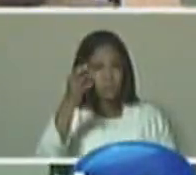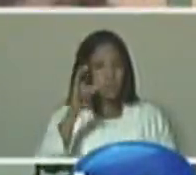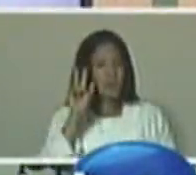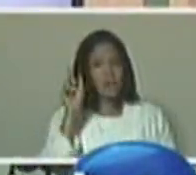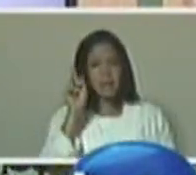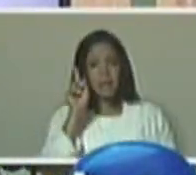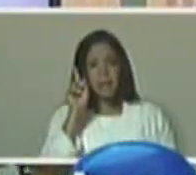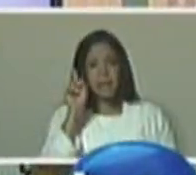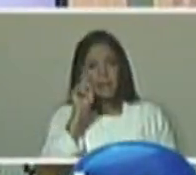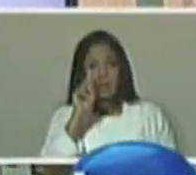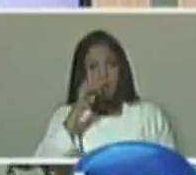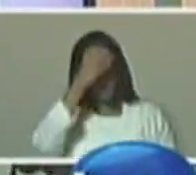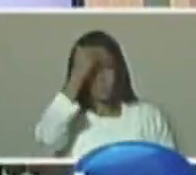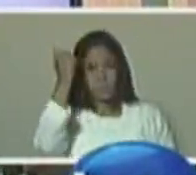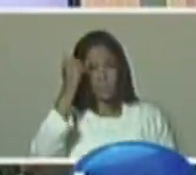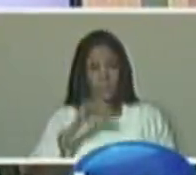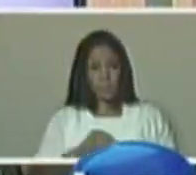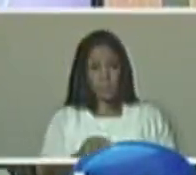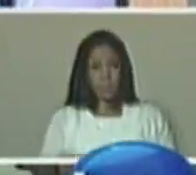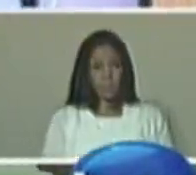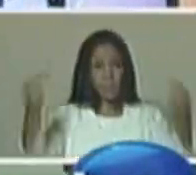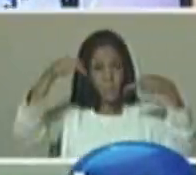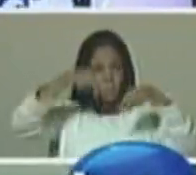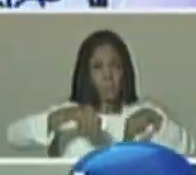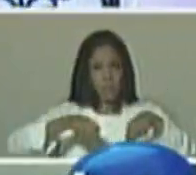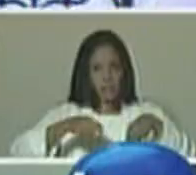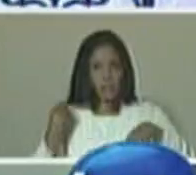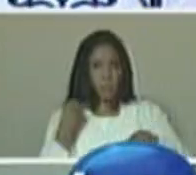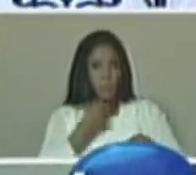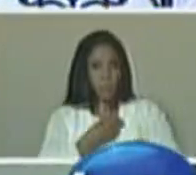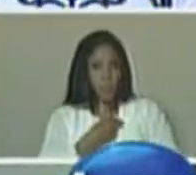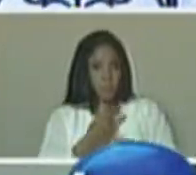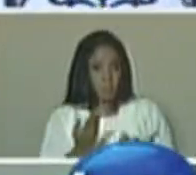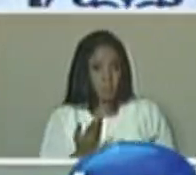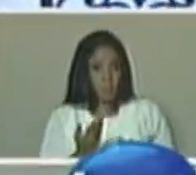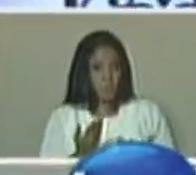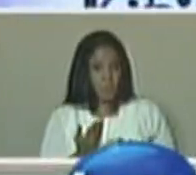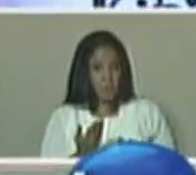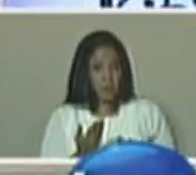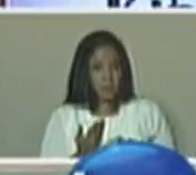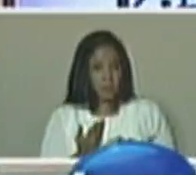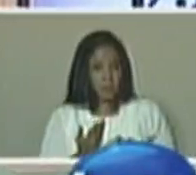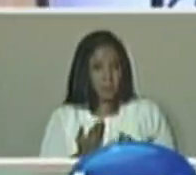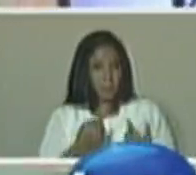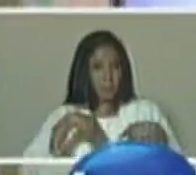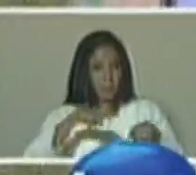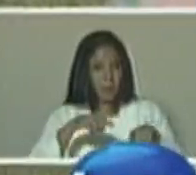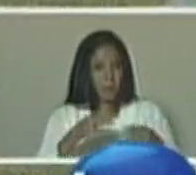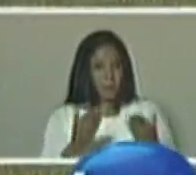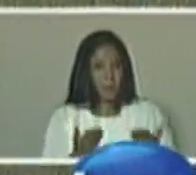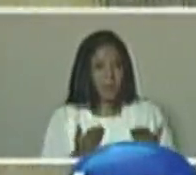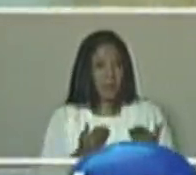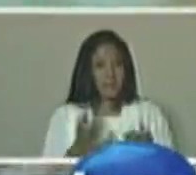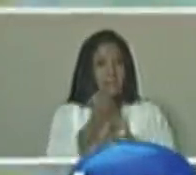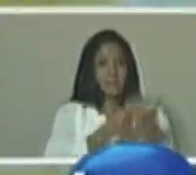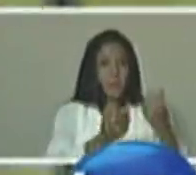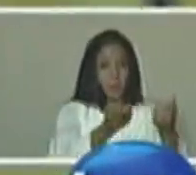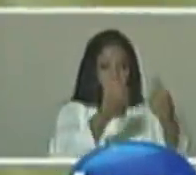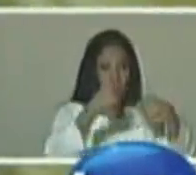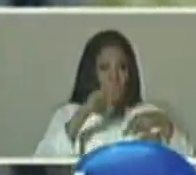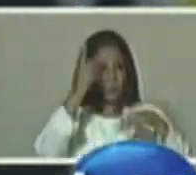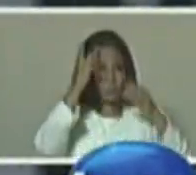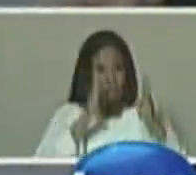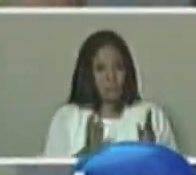olviden, que no solamente vengan cuando quieren nuestros votos, sino que se acerquen y que vean la necesidad que